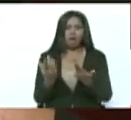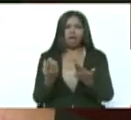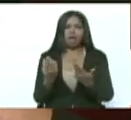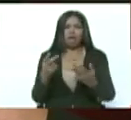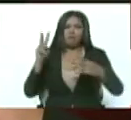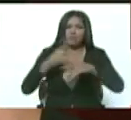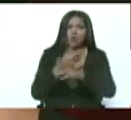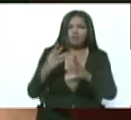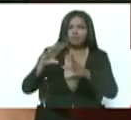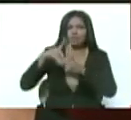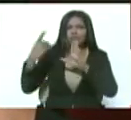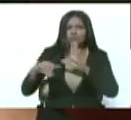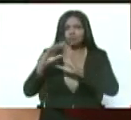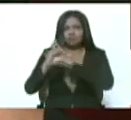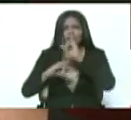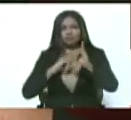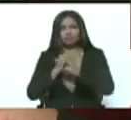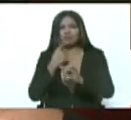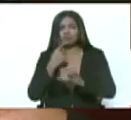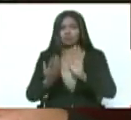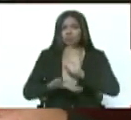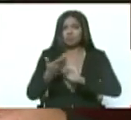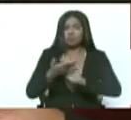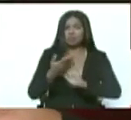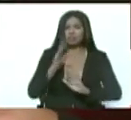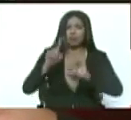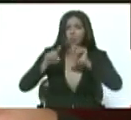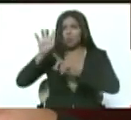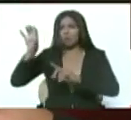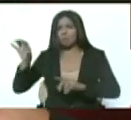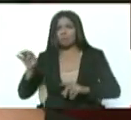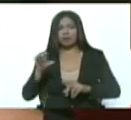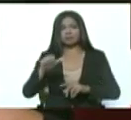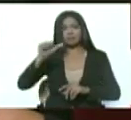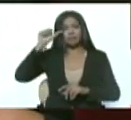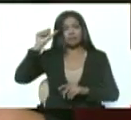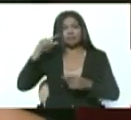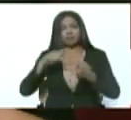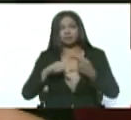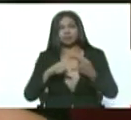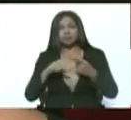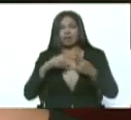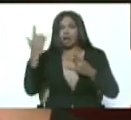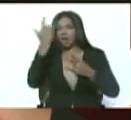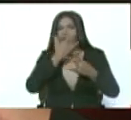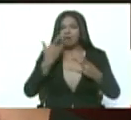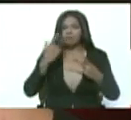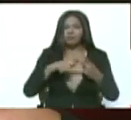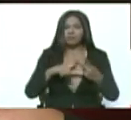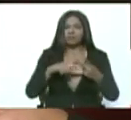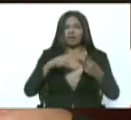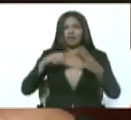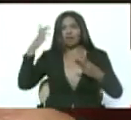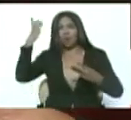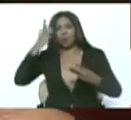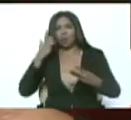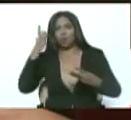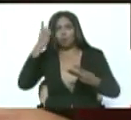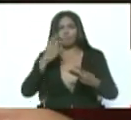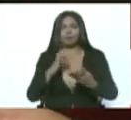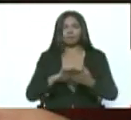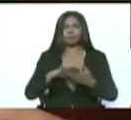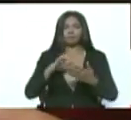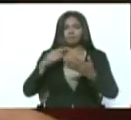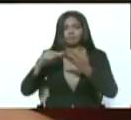violan el derecho internacional. Por eso es tan importante. Aquí hay países del Asia, países de África, países de Europa, países de